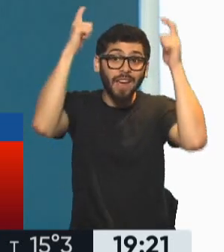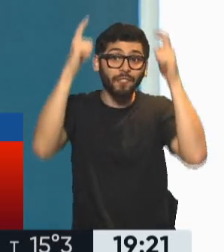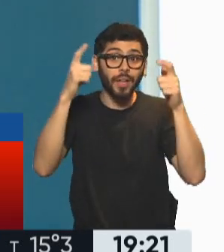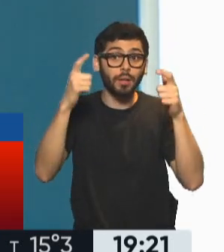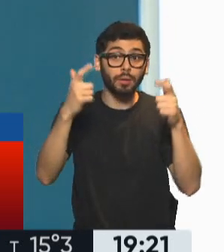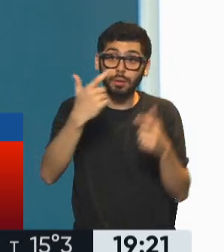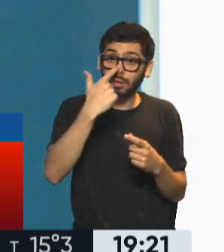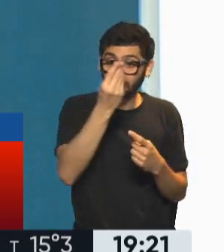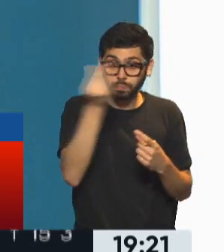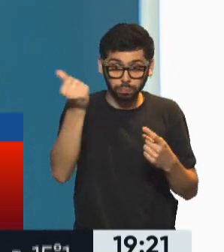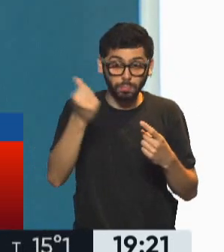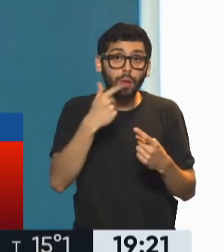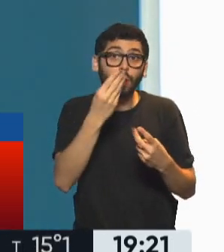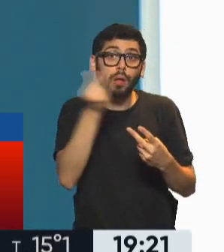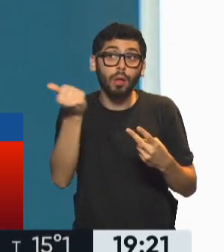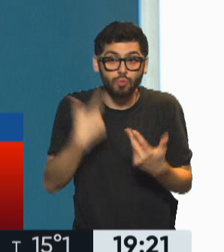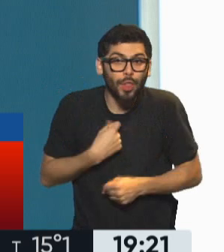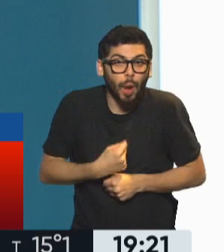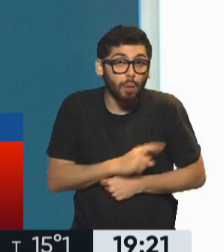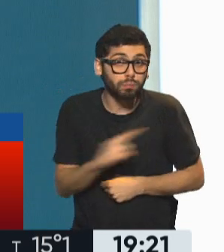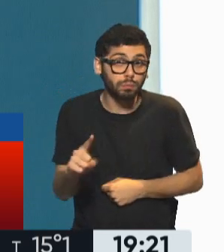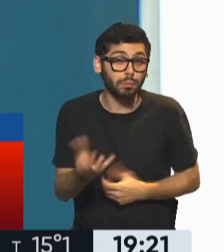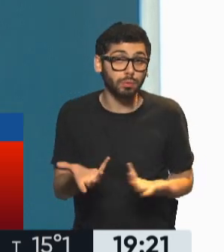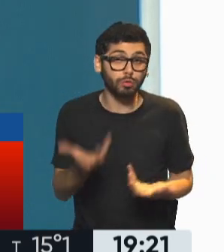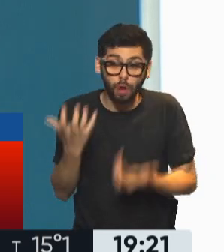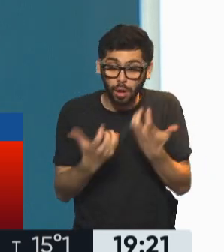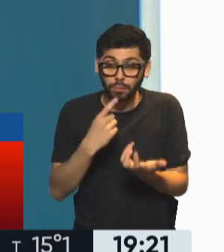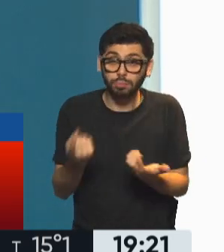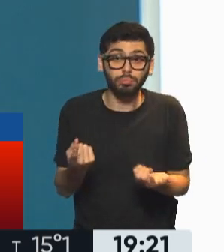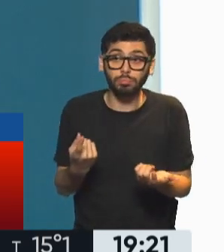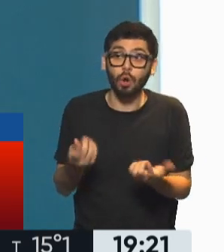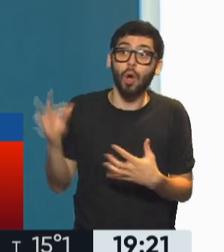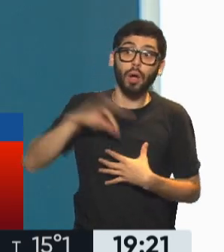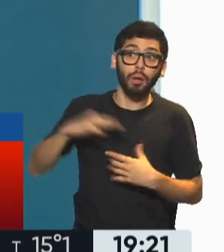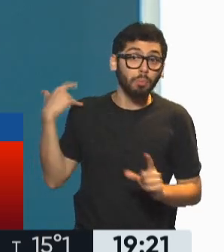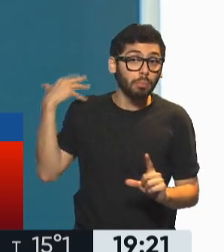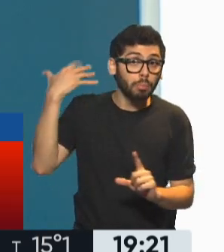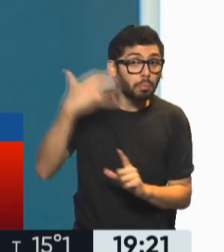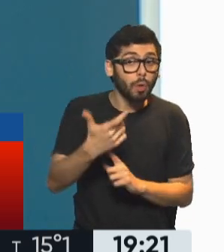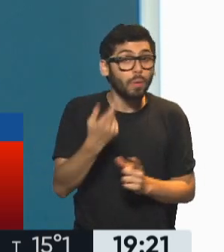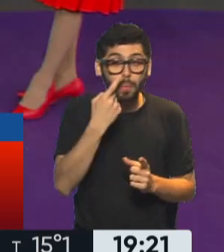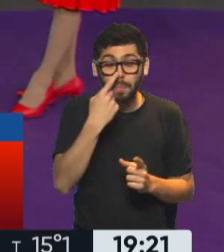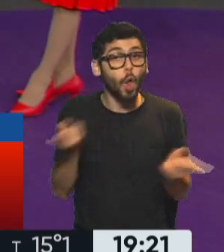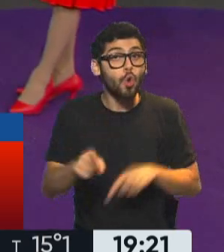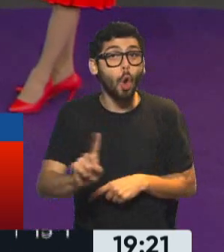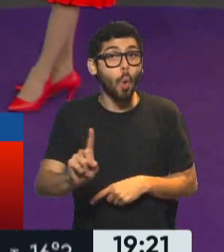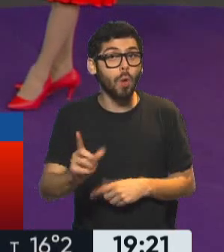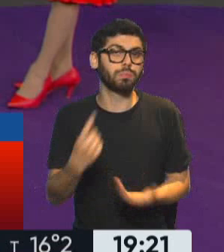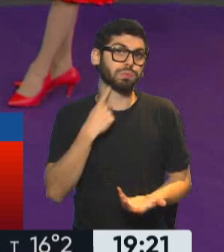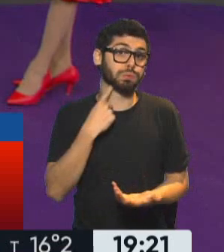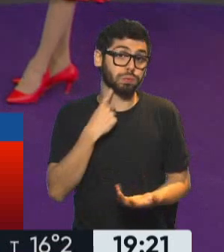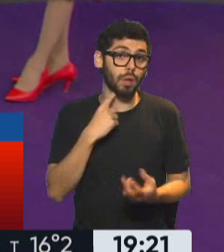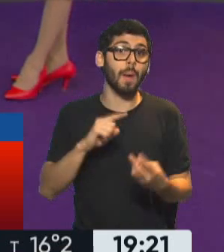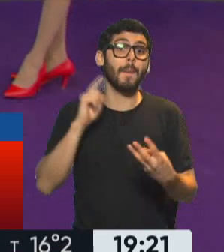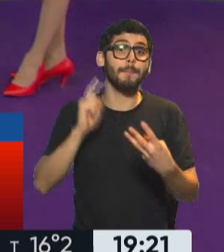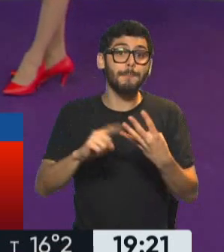olfato y el gusto y tiene un problema para su trabajo, y no lo recupera aún, y el deterioro neurocognitivo